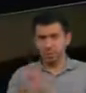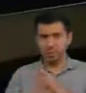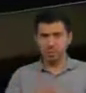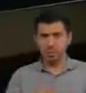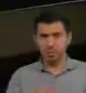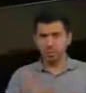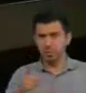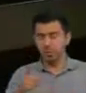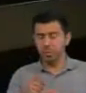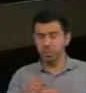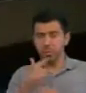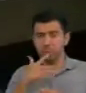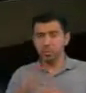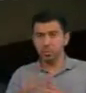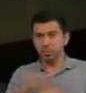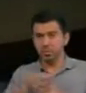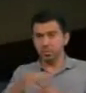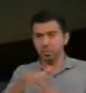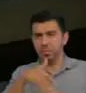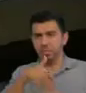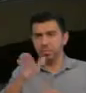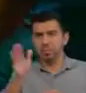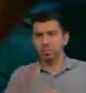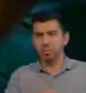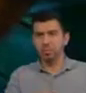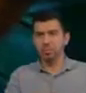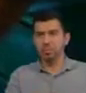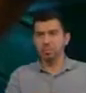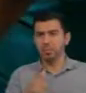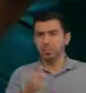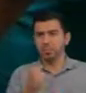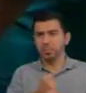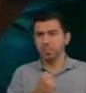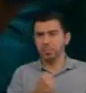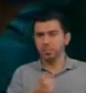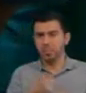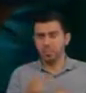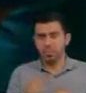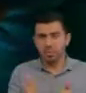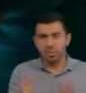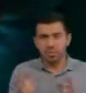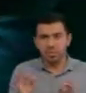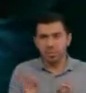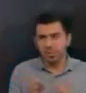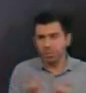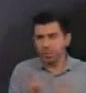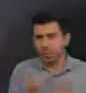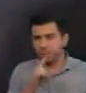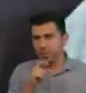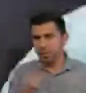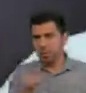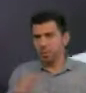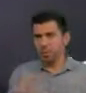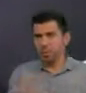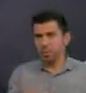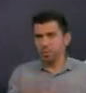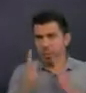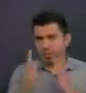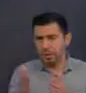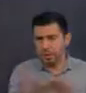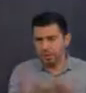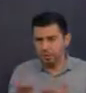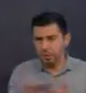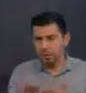de su hábitat natural, fue el protagonista de una extraordinaria labor que se desarrolla en Santander con el objeto de brindarle la mejor atención luego